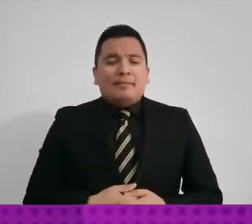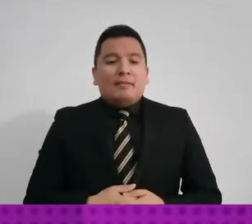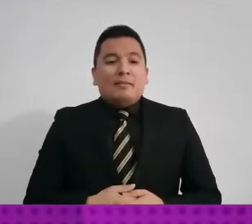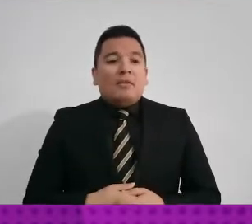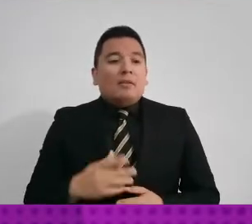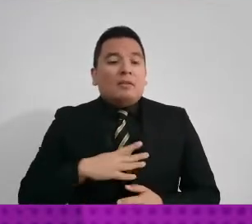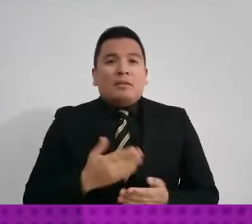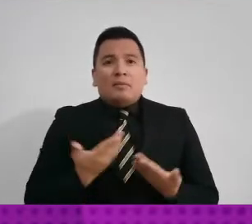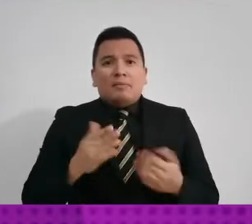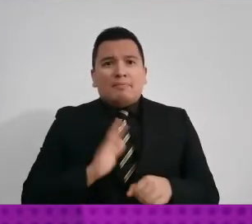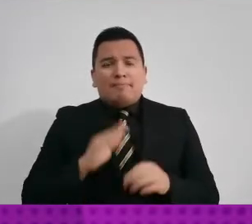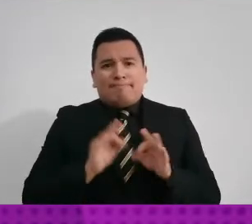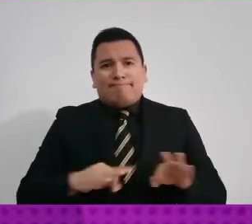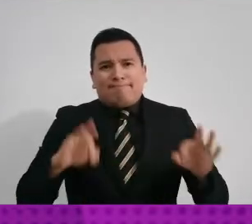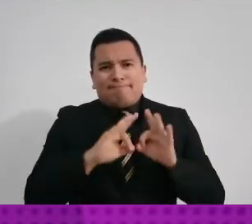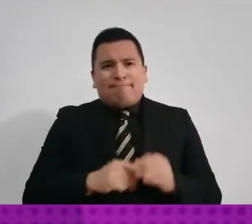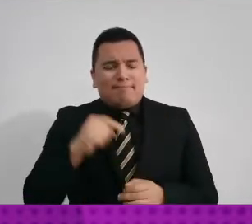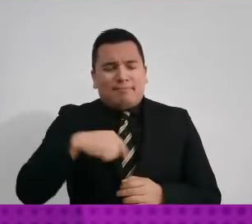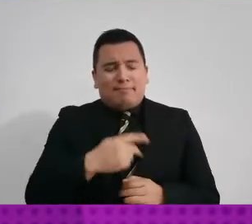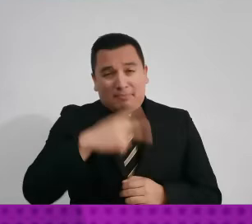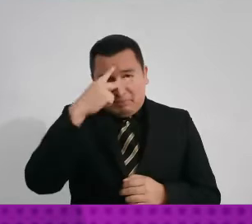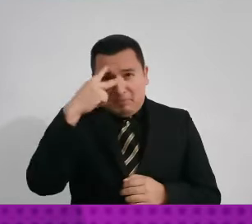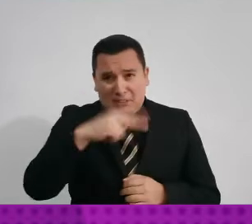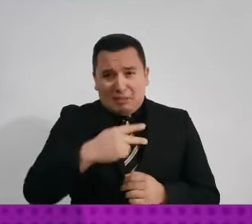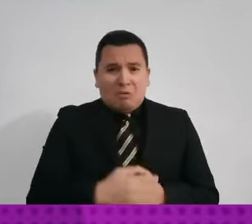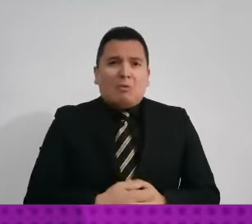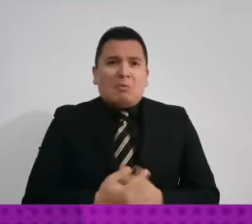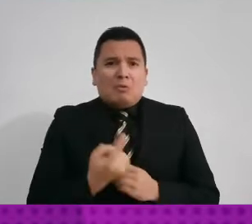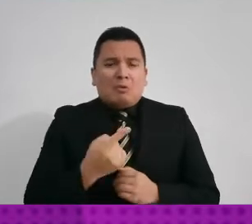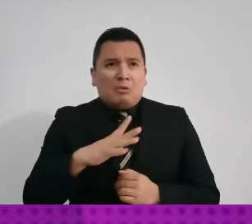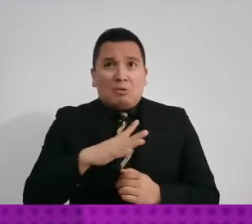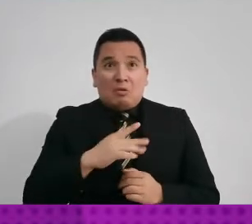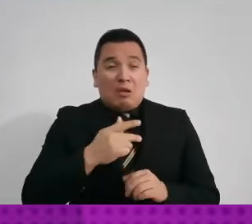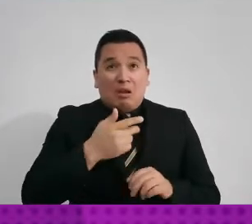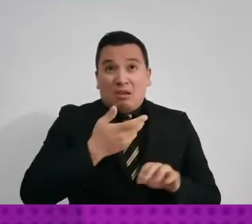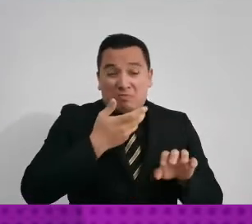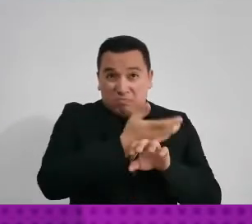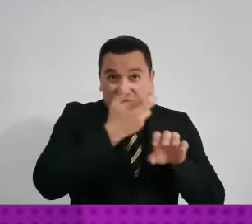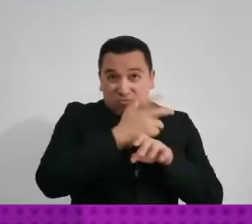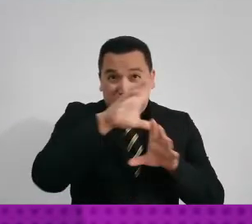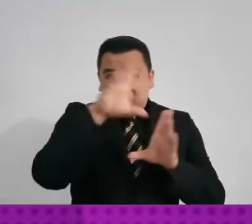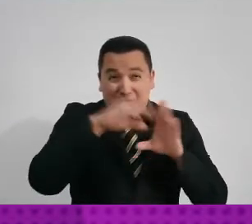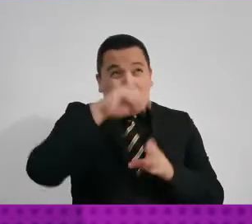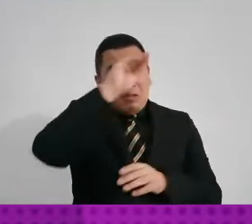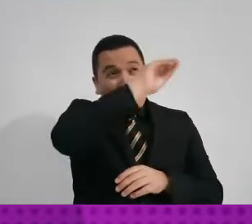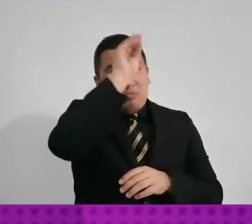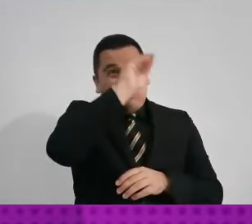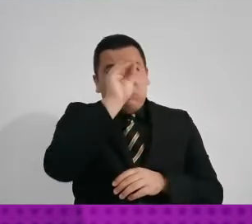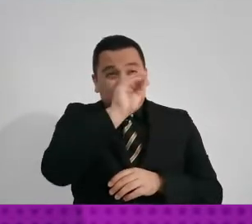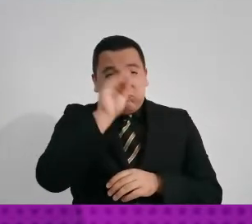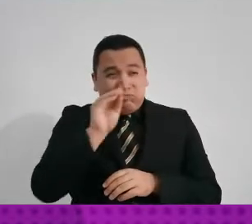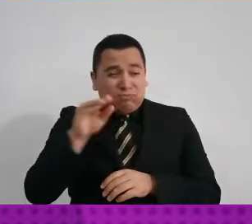la elección más grande de la historia en nuestro país, porque prácticamente todos los estados de la República tendrán